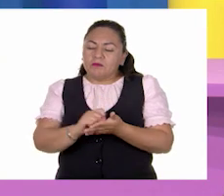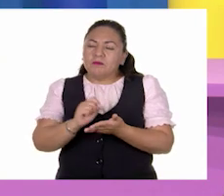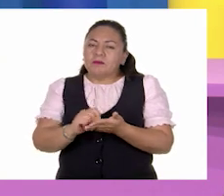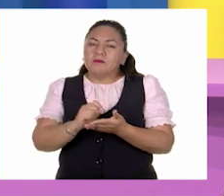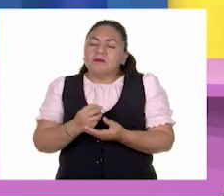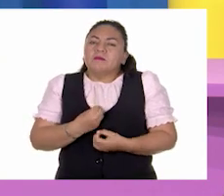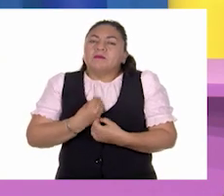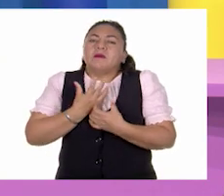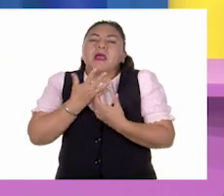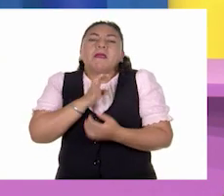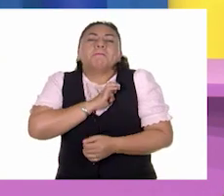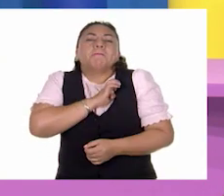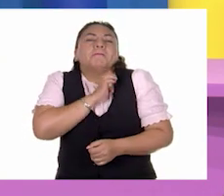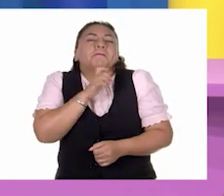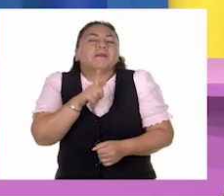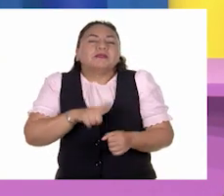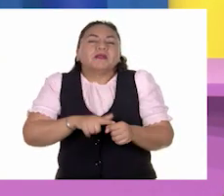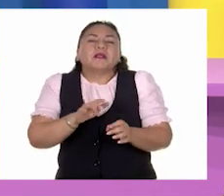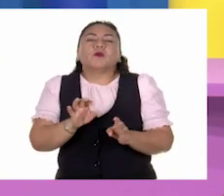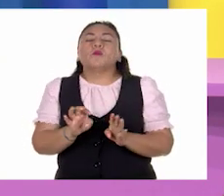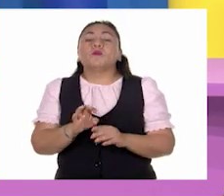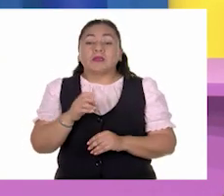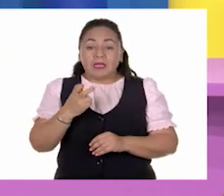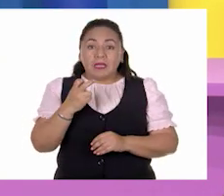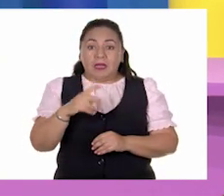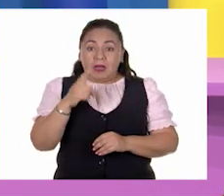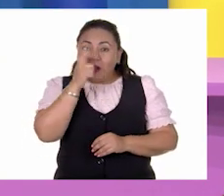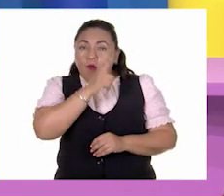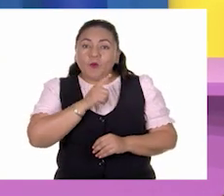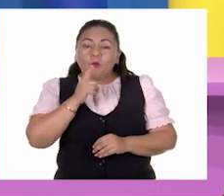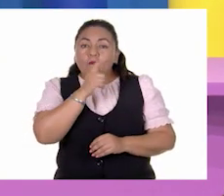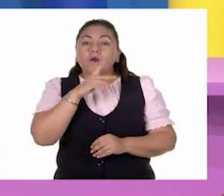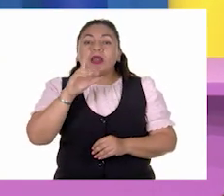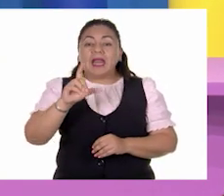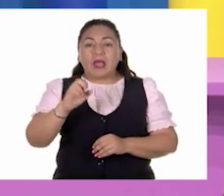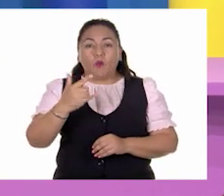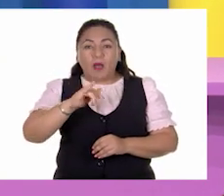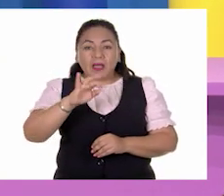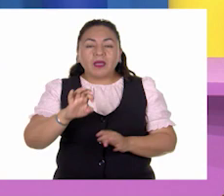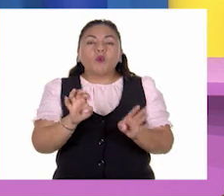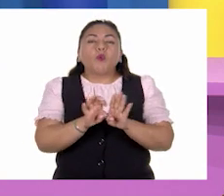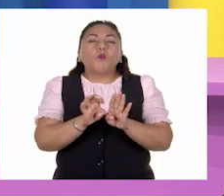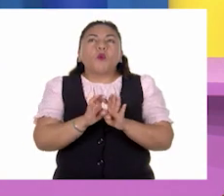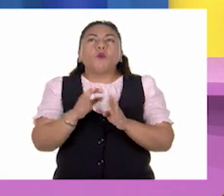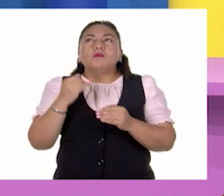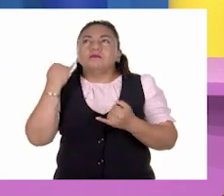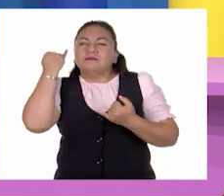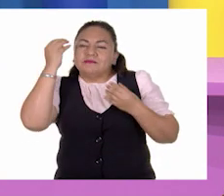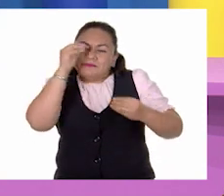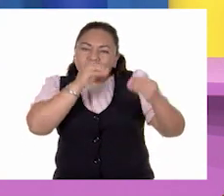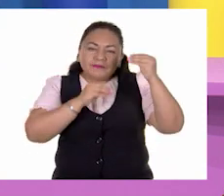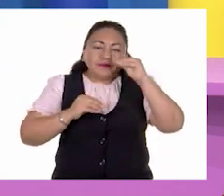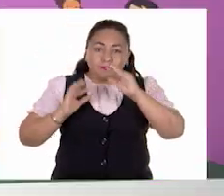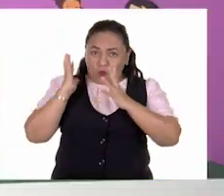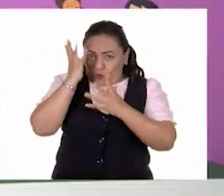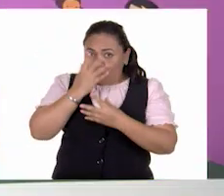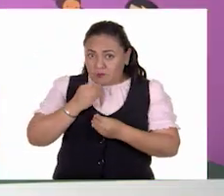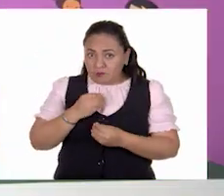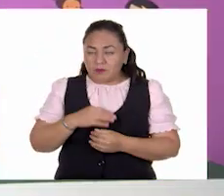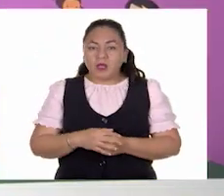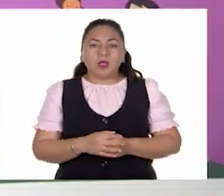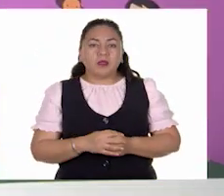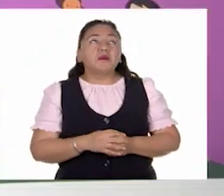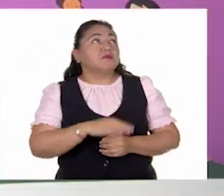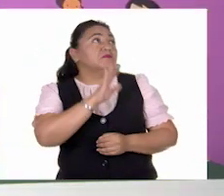especial. ¿El lenguaje figurado es lo que nos sirve para decir las cosas de manera bonita en los poemas? Uy, yo creo que